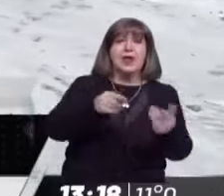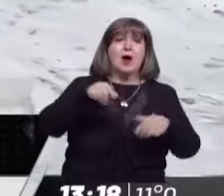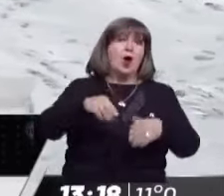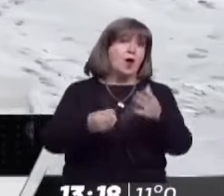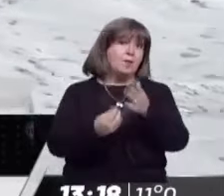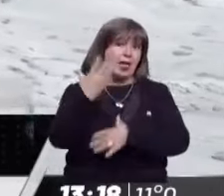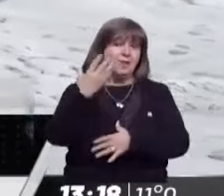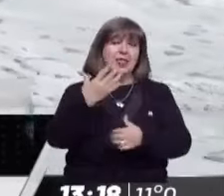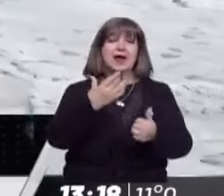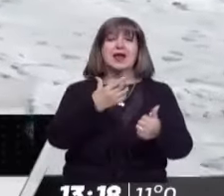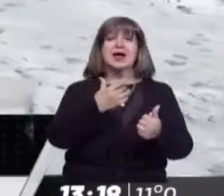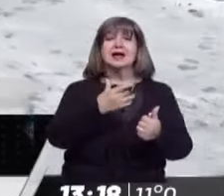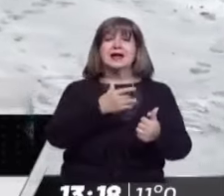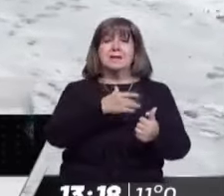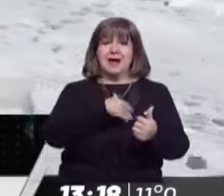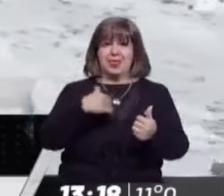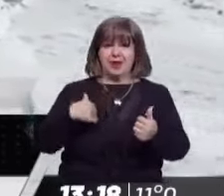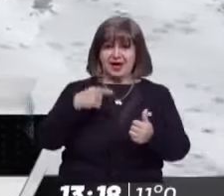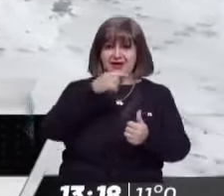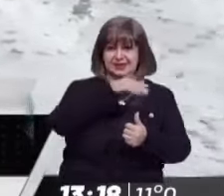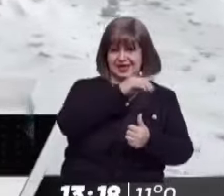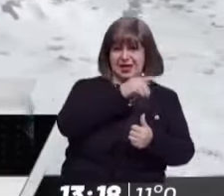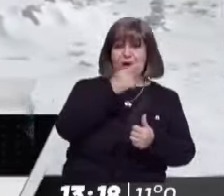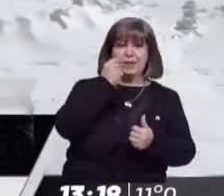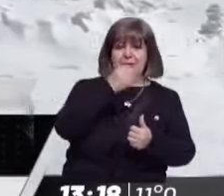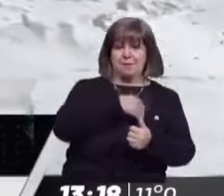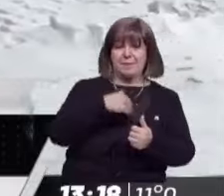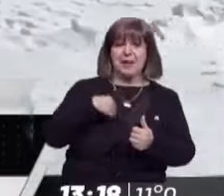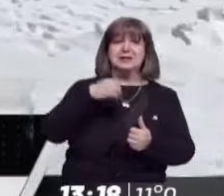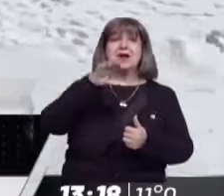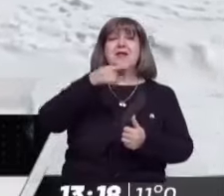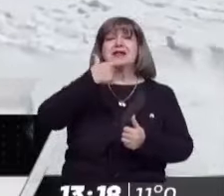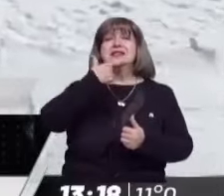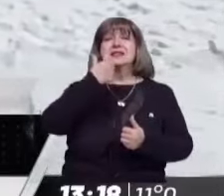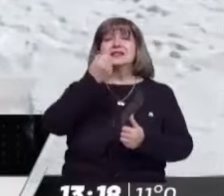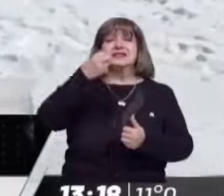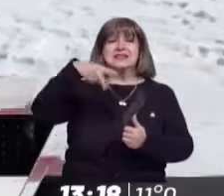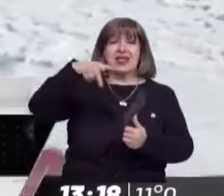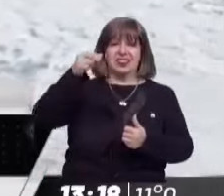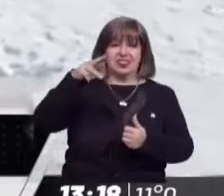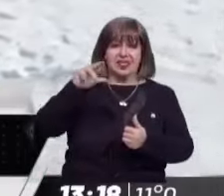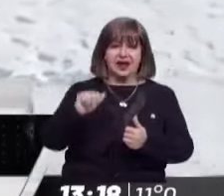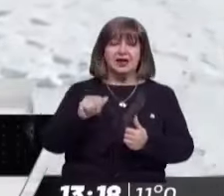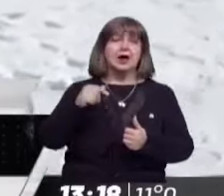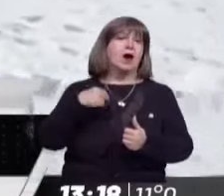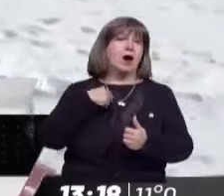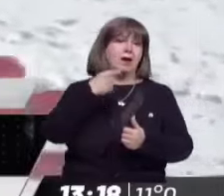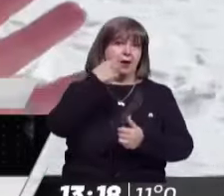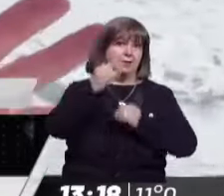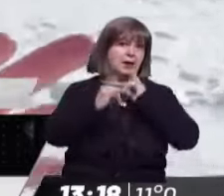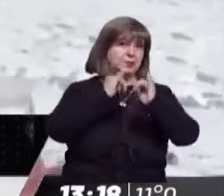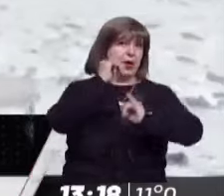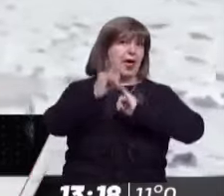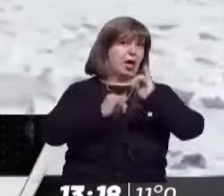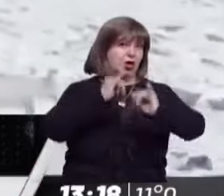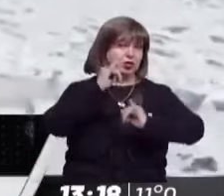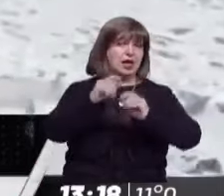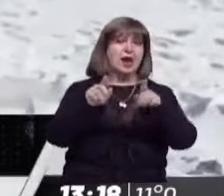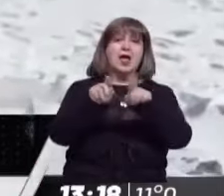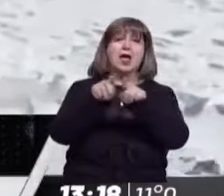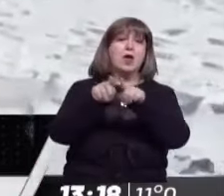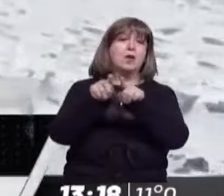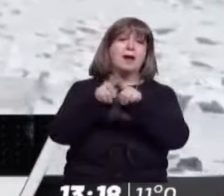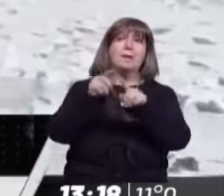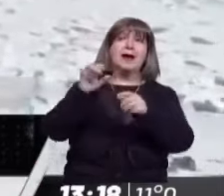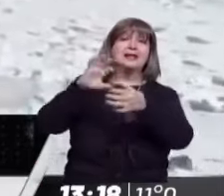vean los refugios de montaña, en dónde están enclavados, y es como llevar un poquito de Europa, de lo que vemos en los Alpes suizos,